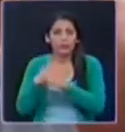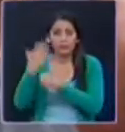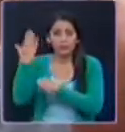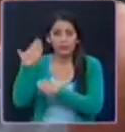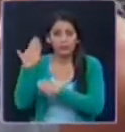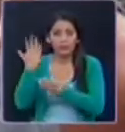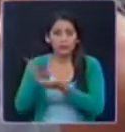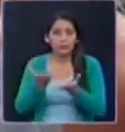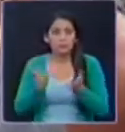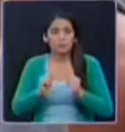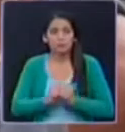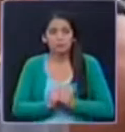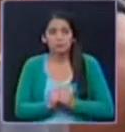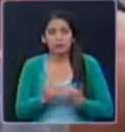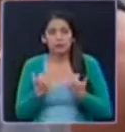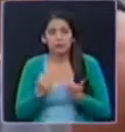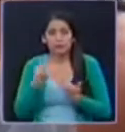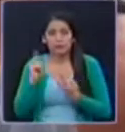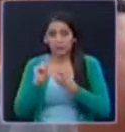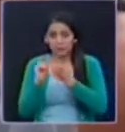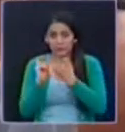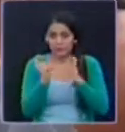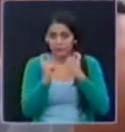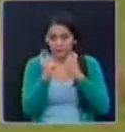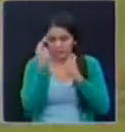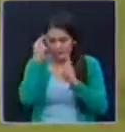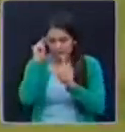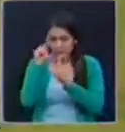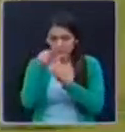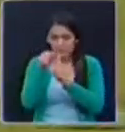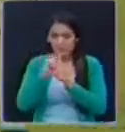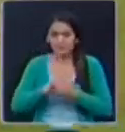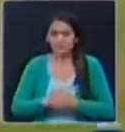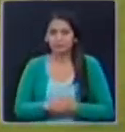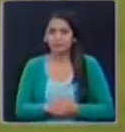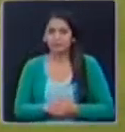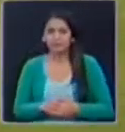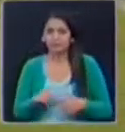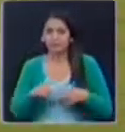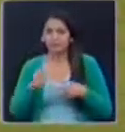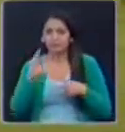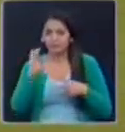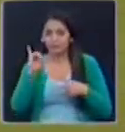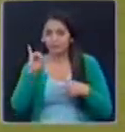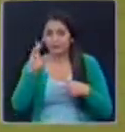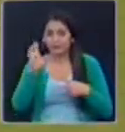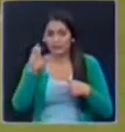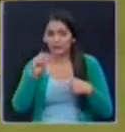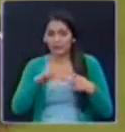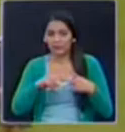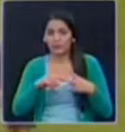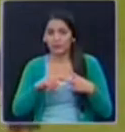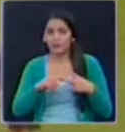también nos falta, creo, embocar un poco más de largo. Beder Caicedo y Pedro Pablo Velasco son bajas en el último